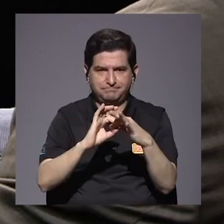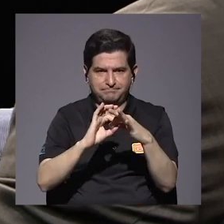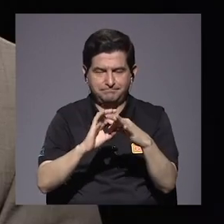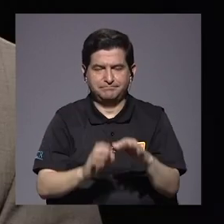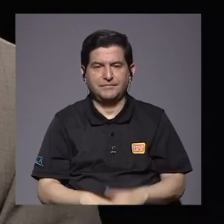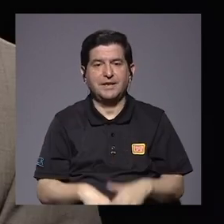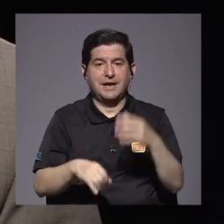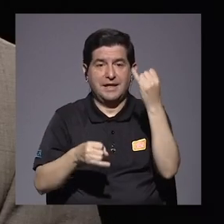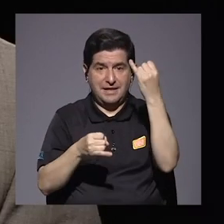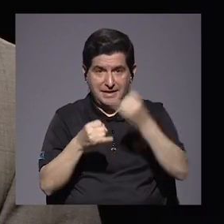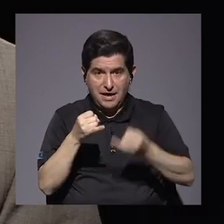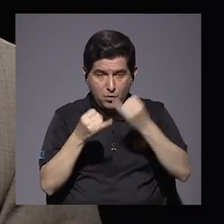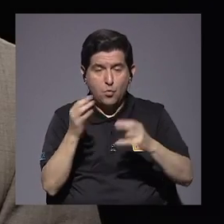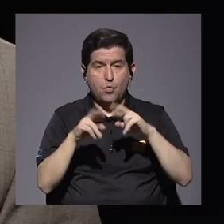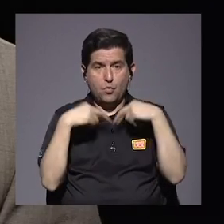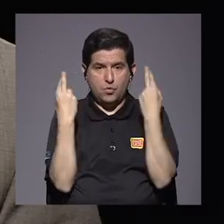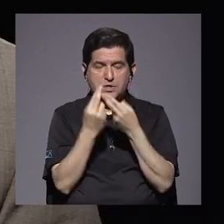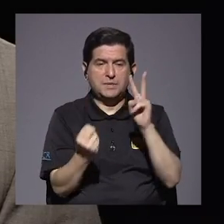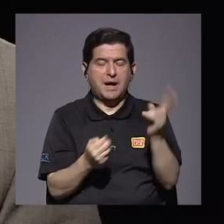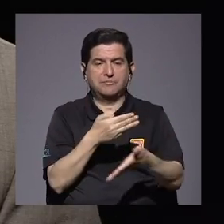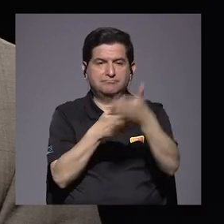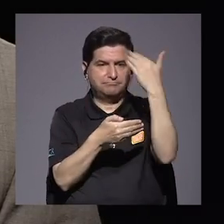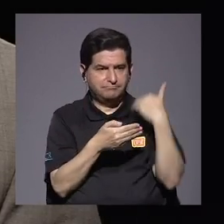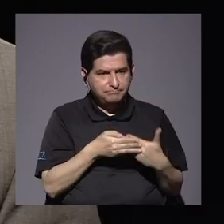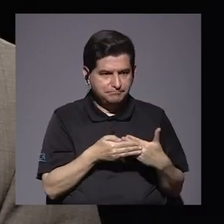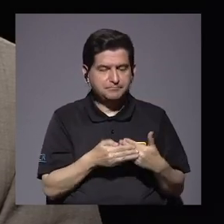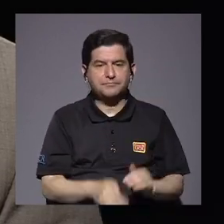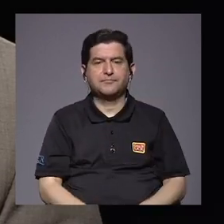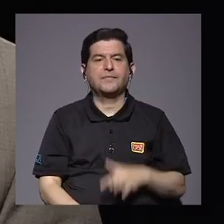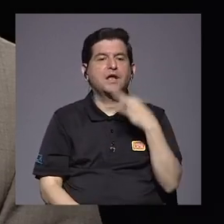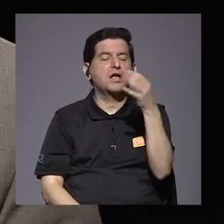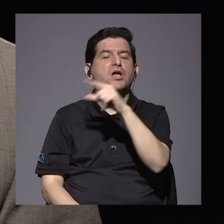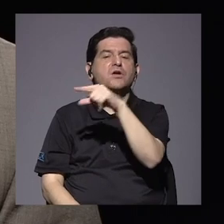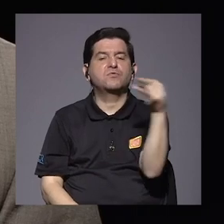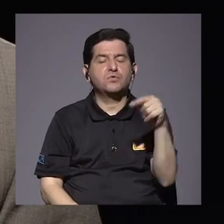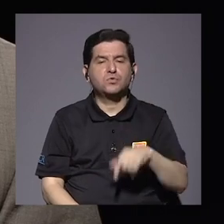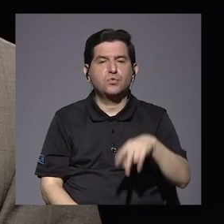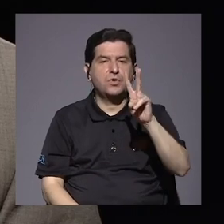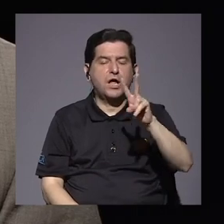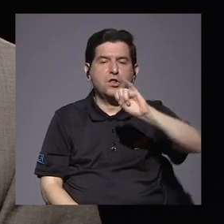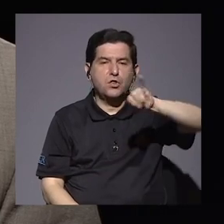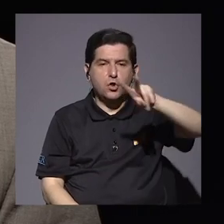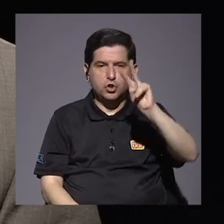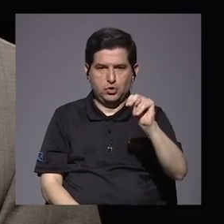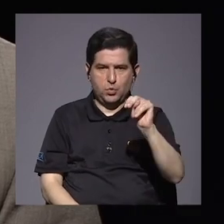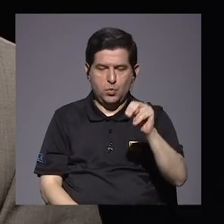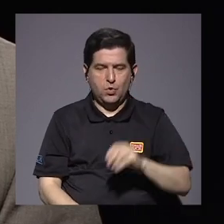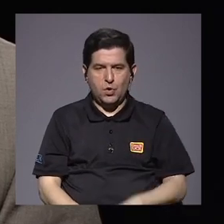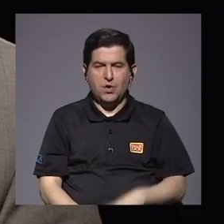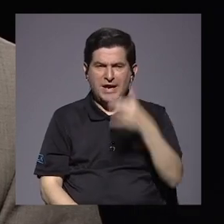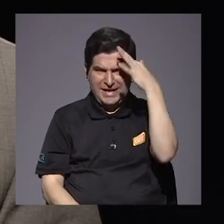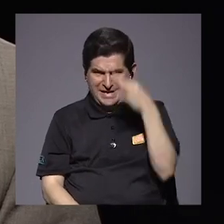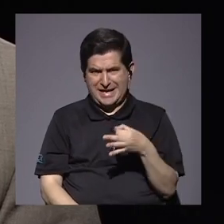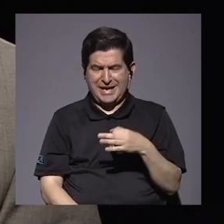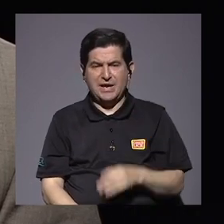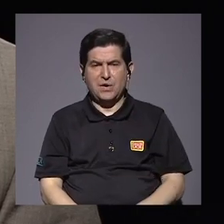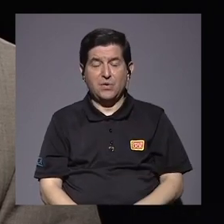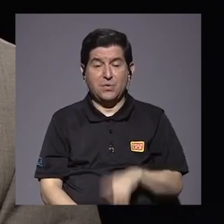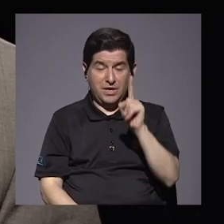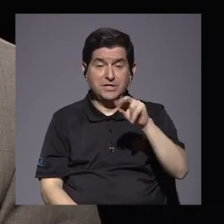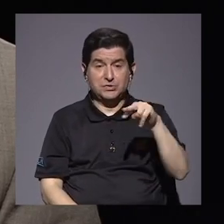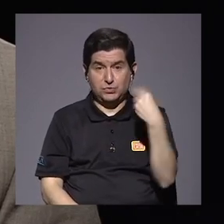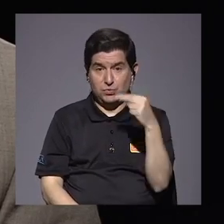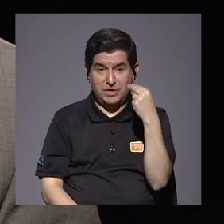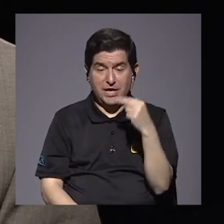a través de la Comisión del NACE. De hecho, la última reunión que tuvimos fue el viernes anterior, y la próxima semana, el día 2 de junio, creo que esta es una